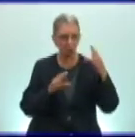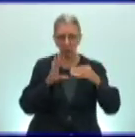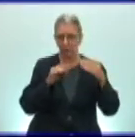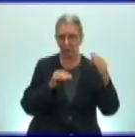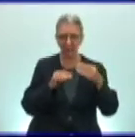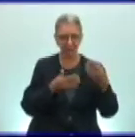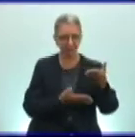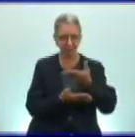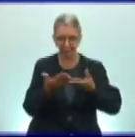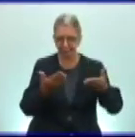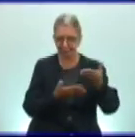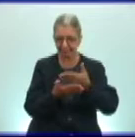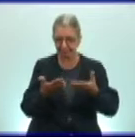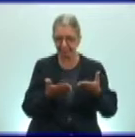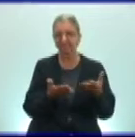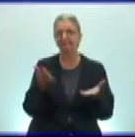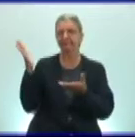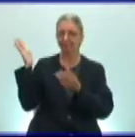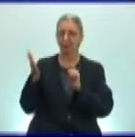comunicación.